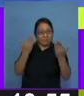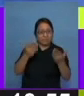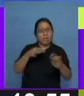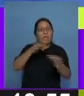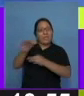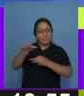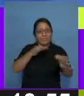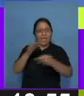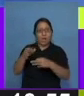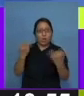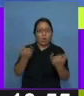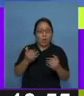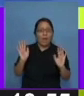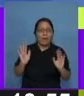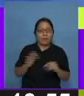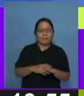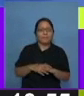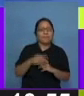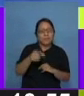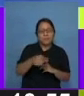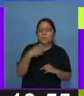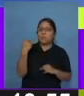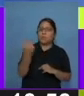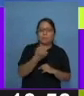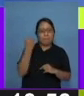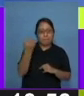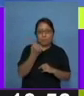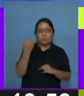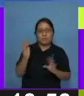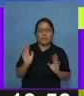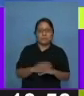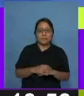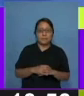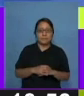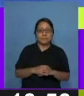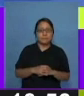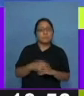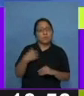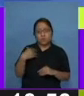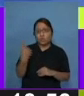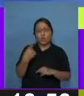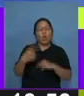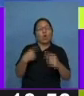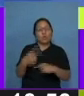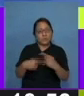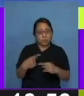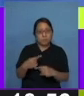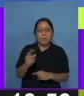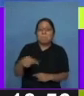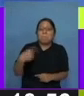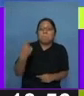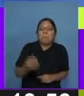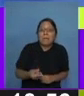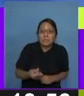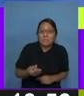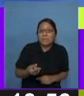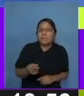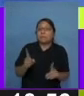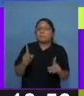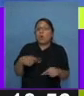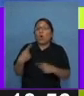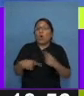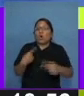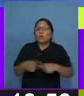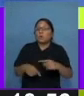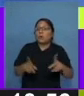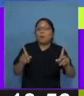la oferta es bastante importante la que se hizo y vamos a seguir. Ahora, mañana, si esto continúa,